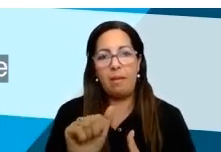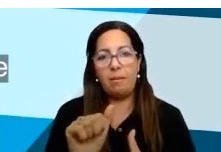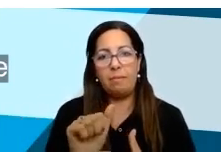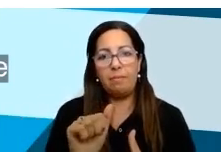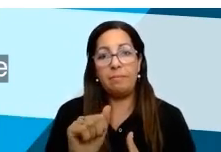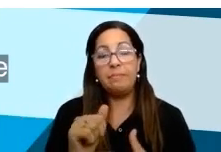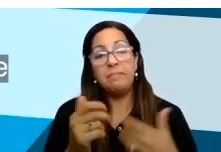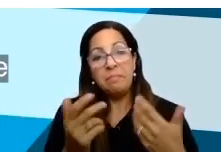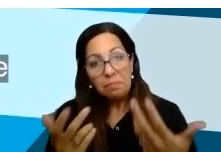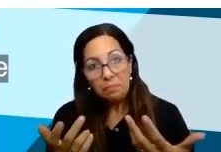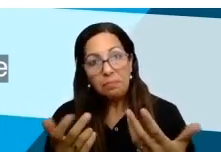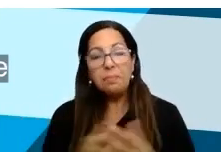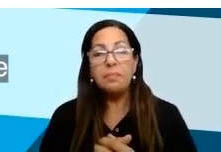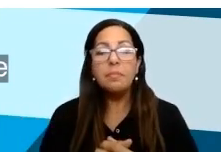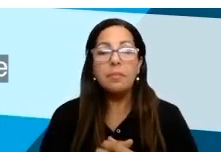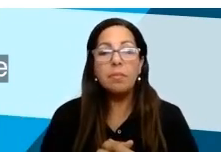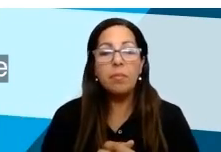decir que